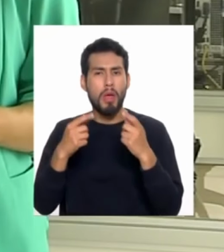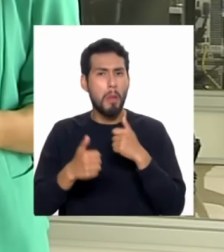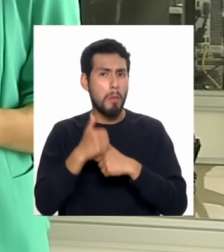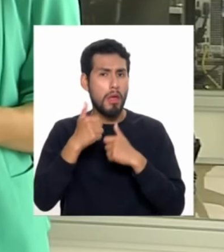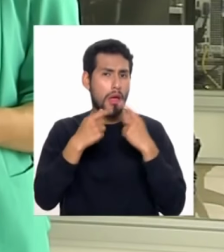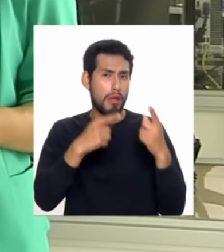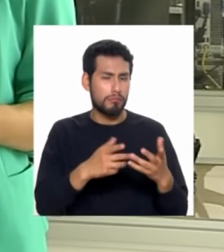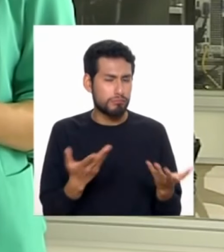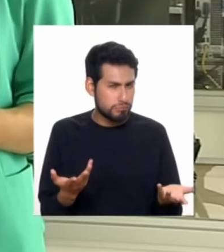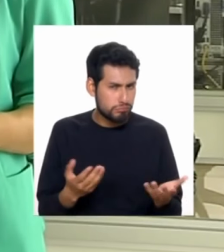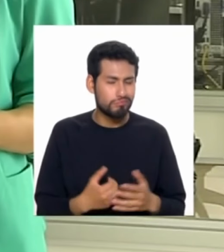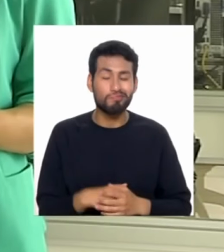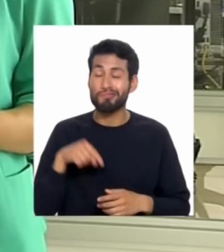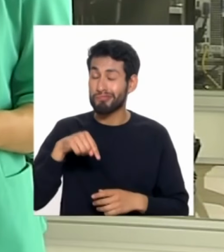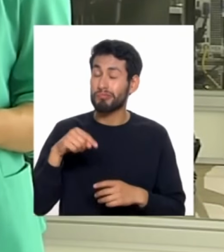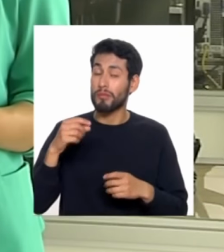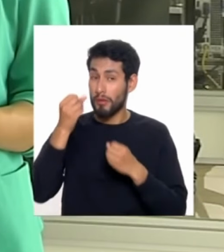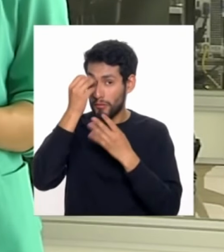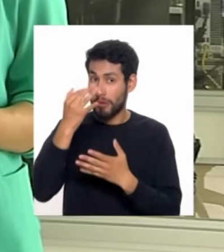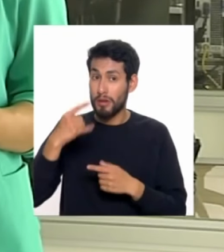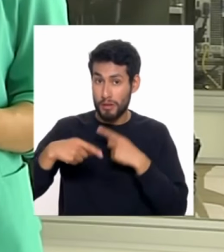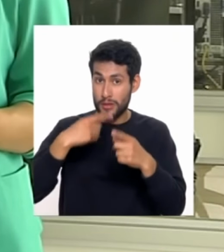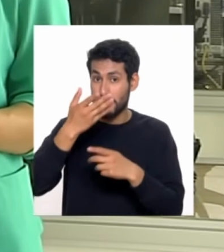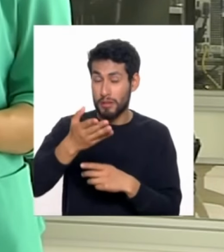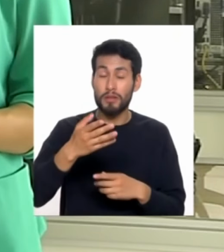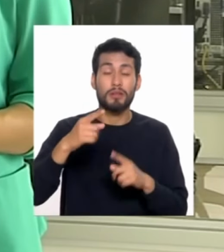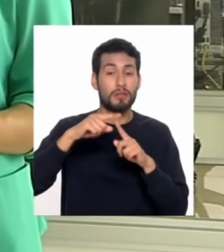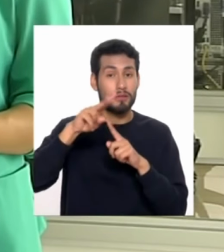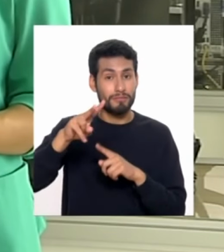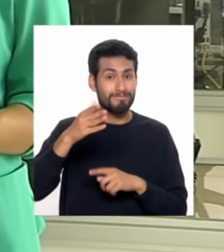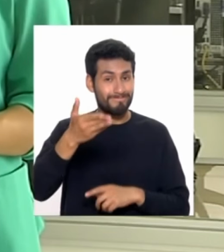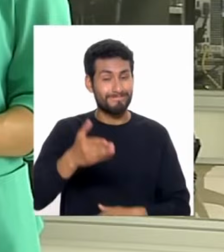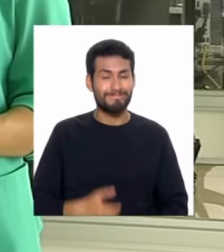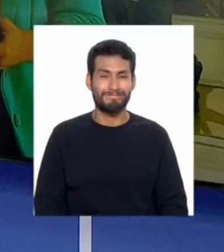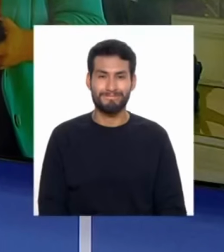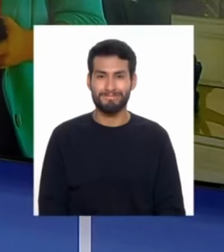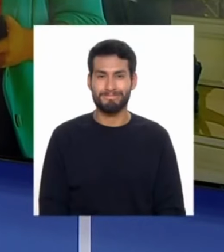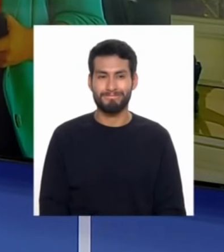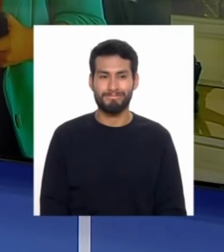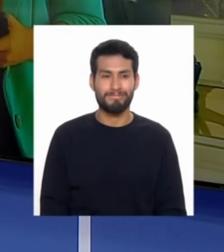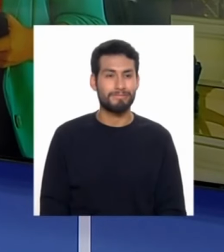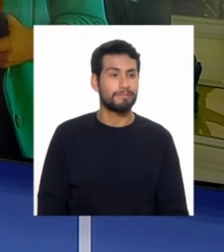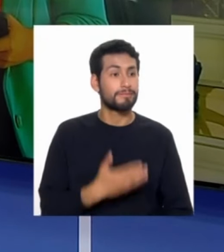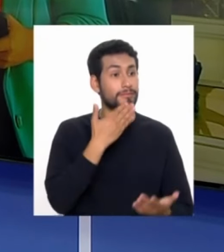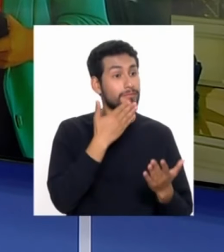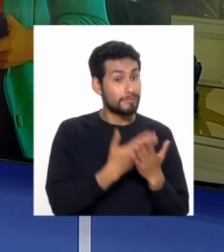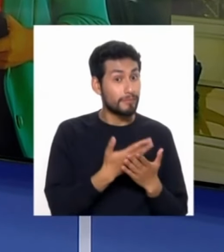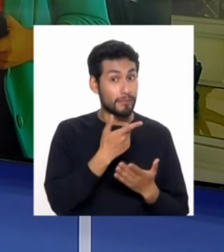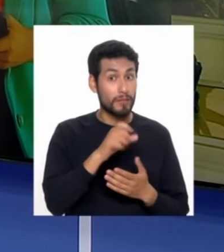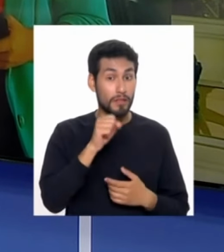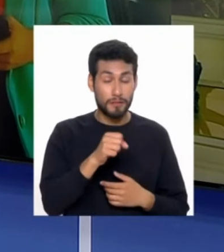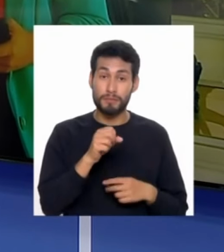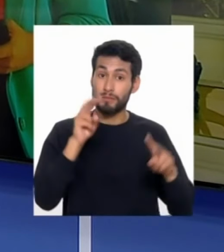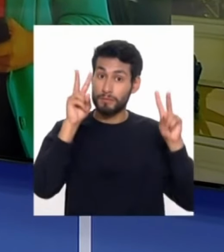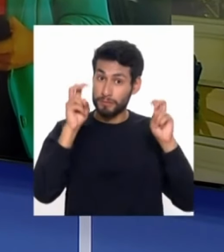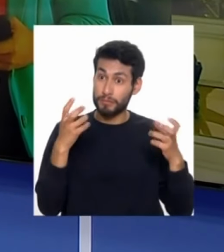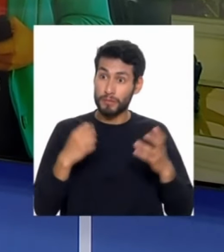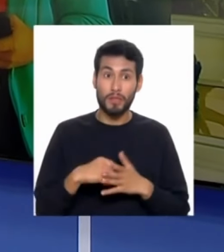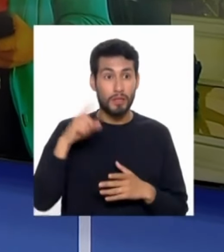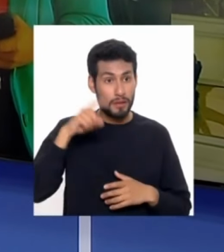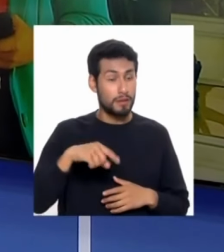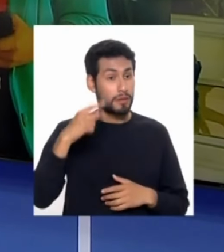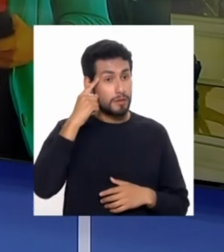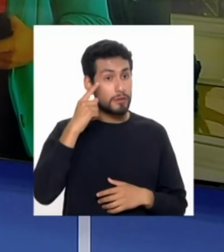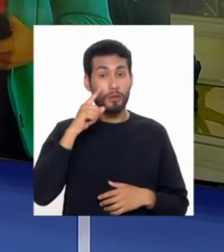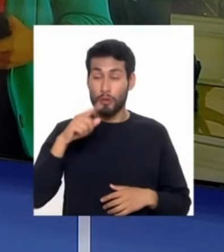peligro. Con esta información regresamos a estudios con ustedes, Christopher Fátima. Gracias, Vanesita. Y esto es un tema que también tenemos que